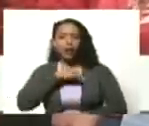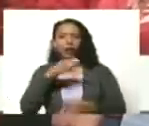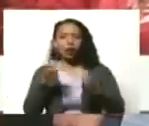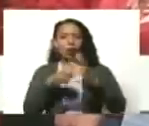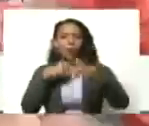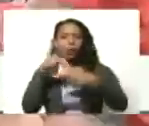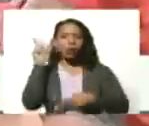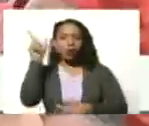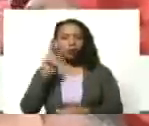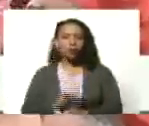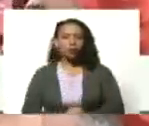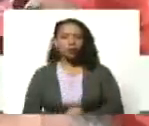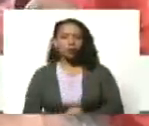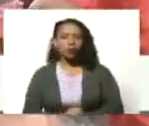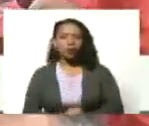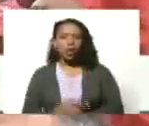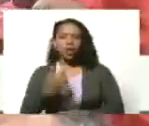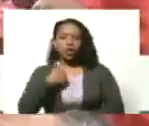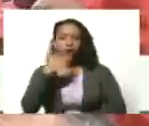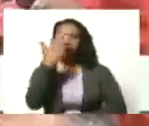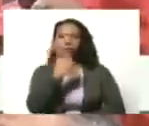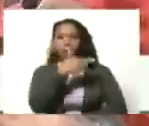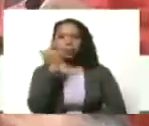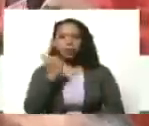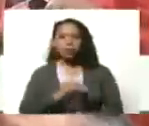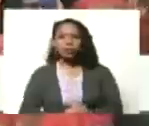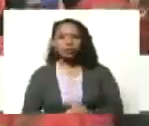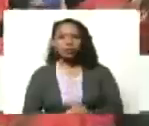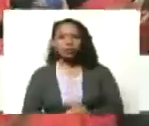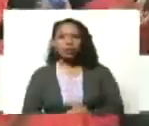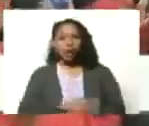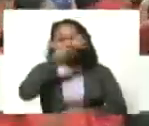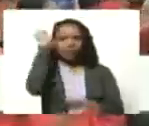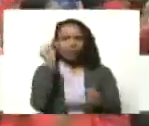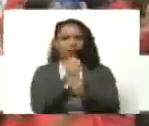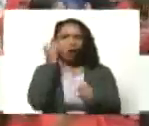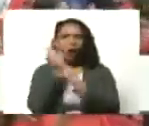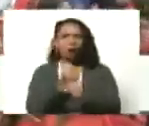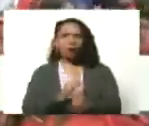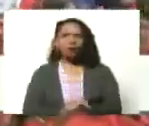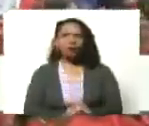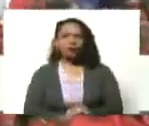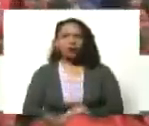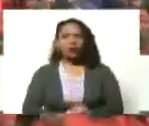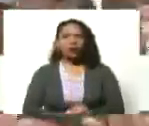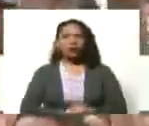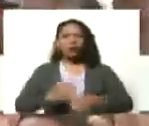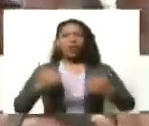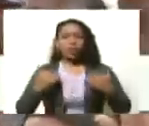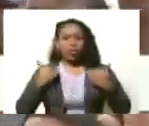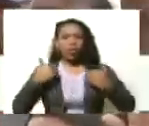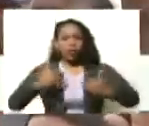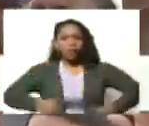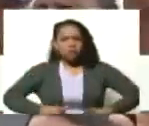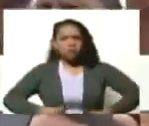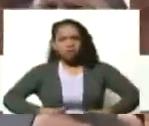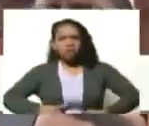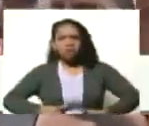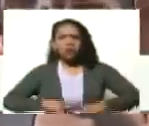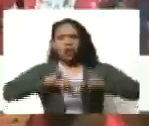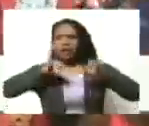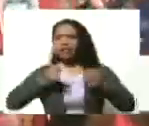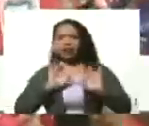partido. Y me comprometo a trabajar incansablemente en